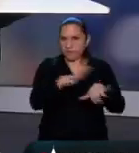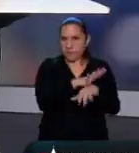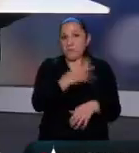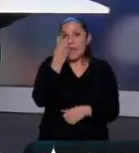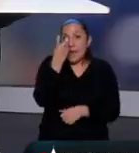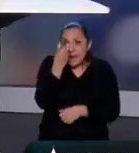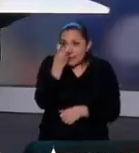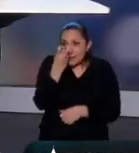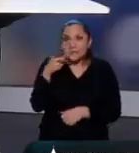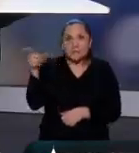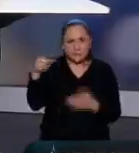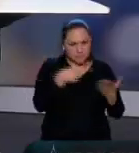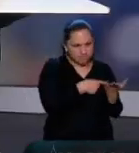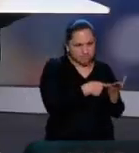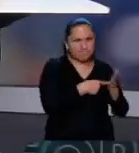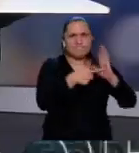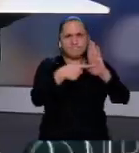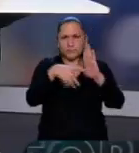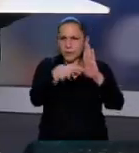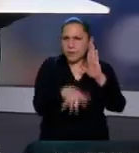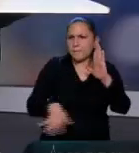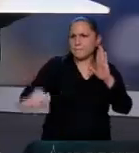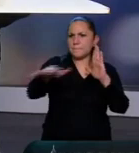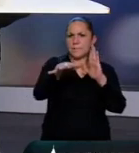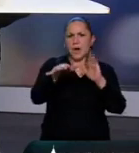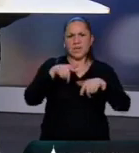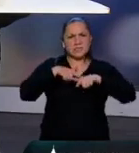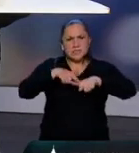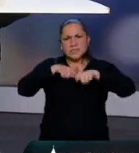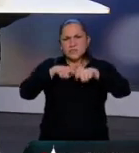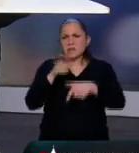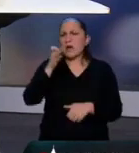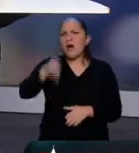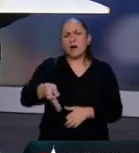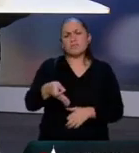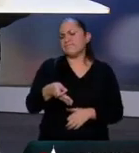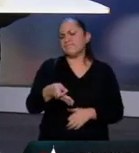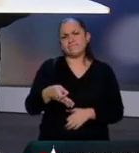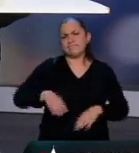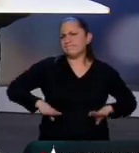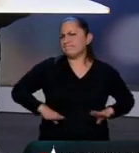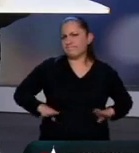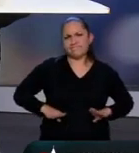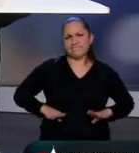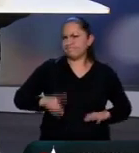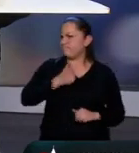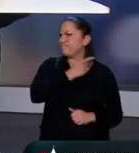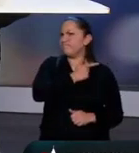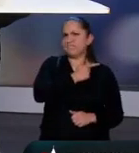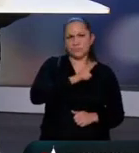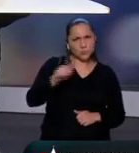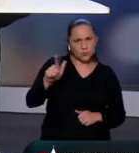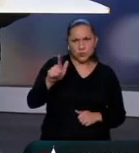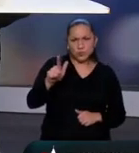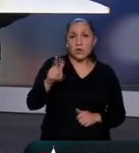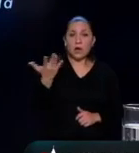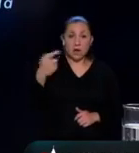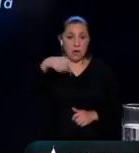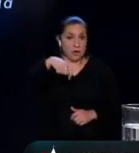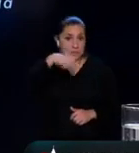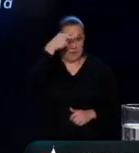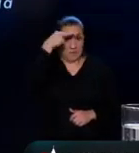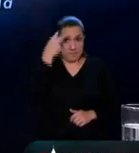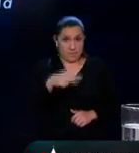hay muchas condiciones y relaciones que quedan al descubierto. En México el clasismo es siniestro,